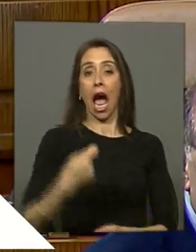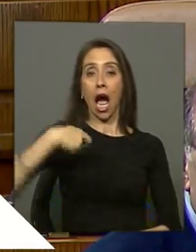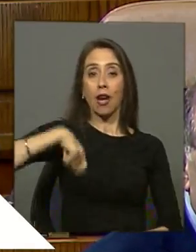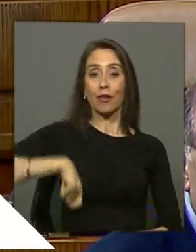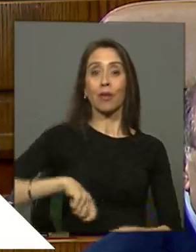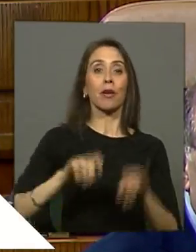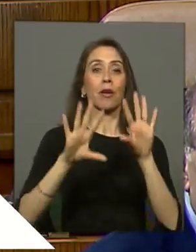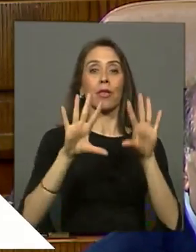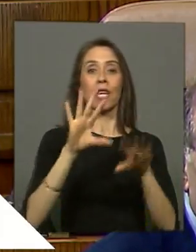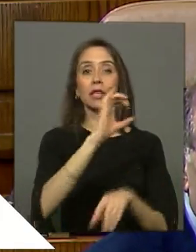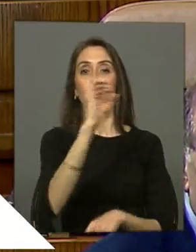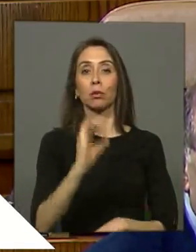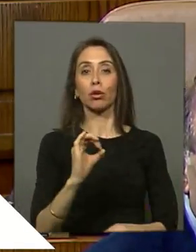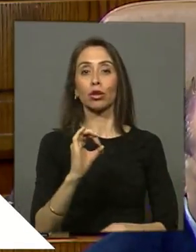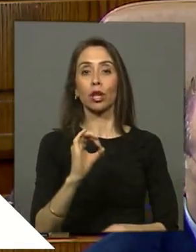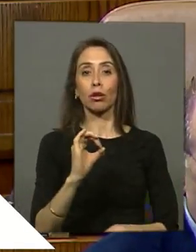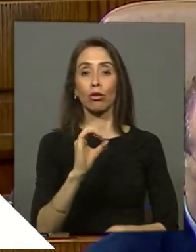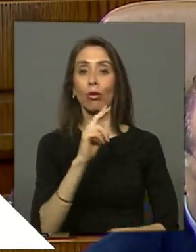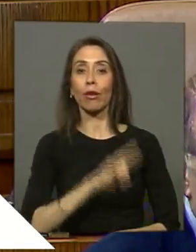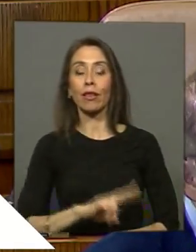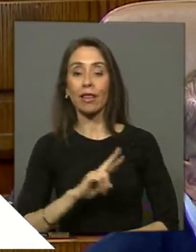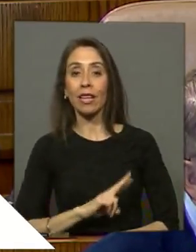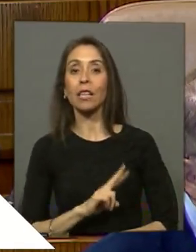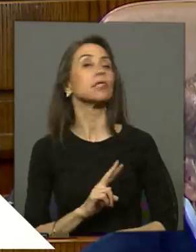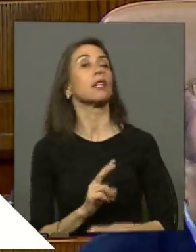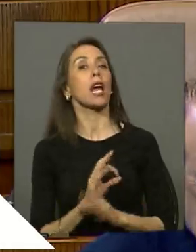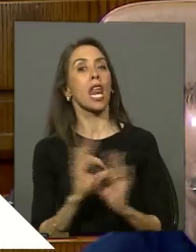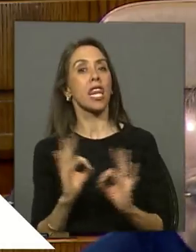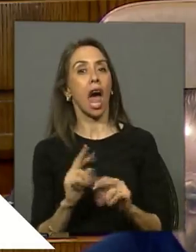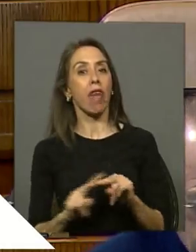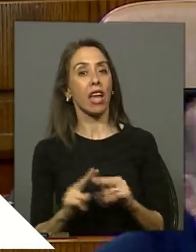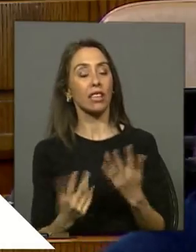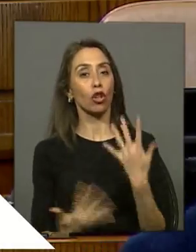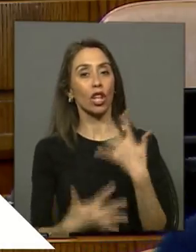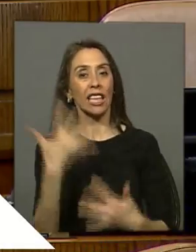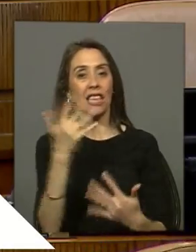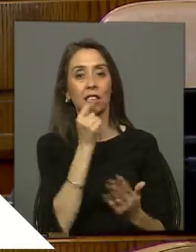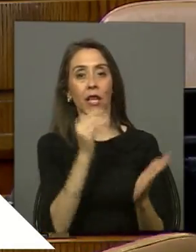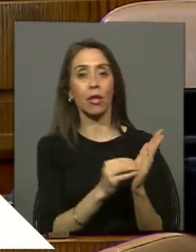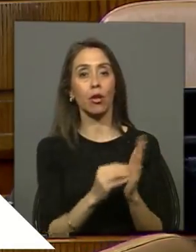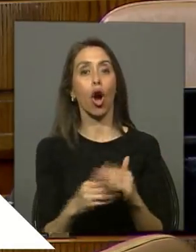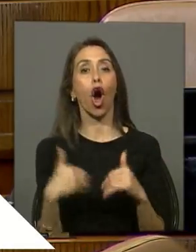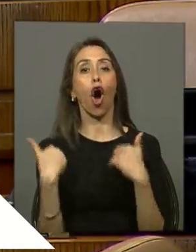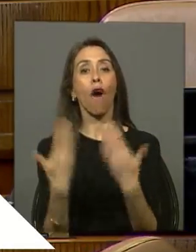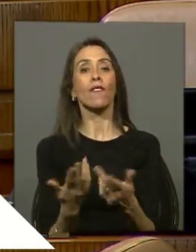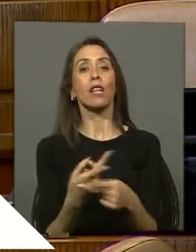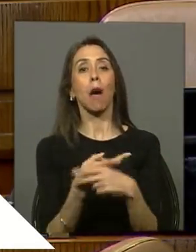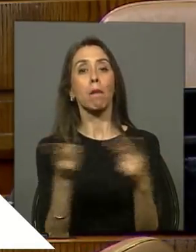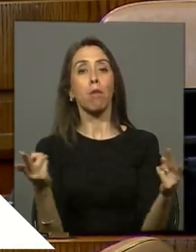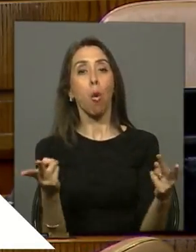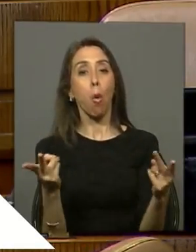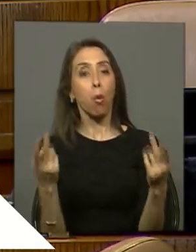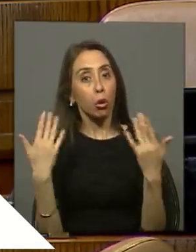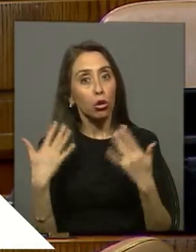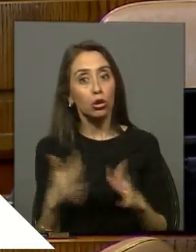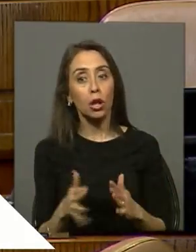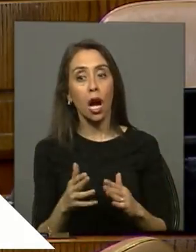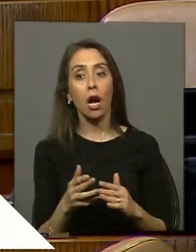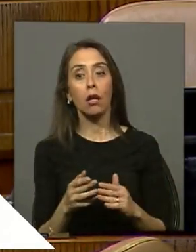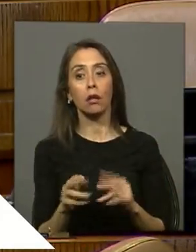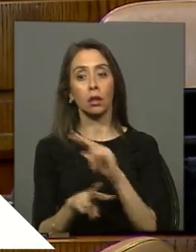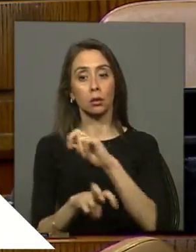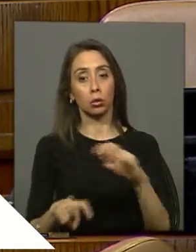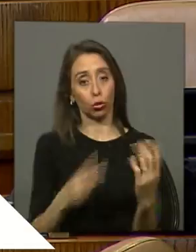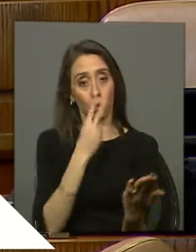absolutamente nada y es más grave aún porque esta oferta se hacía de manera pública como lo hemos visto en la